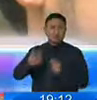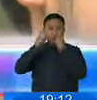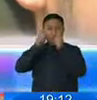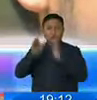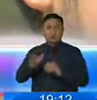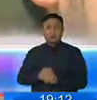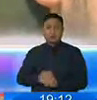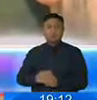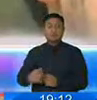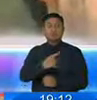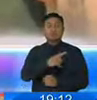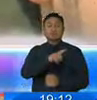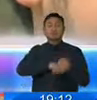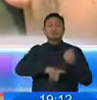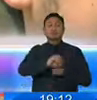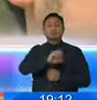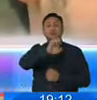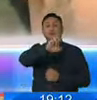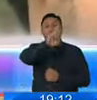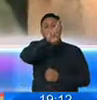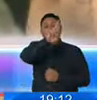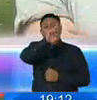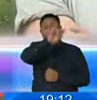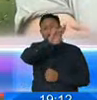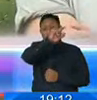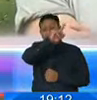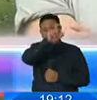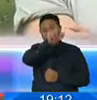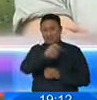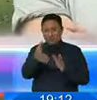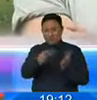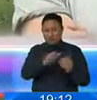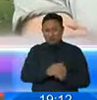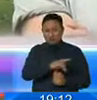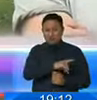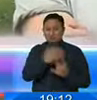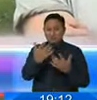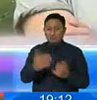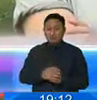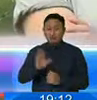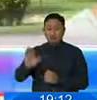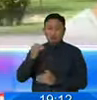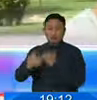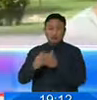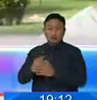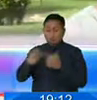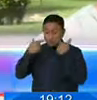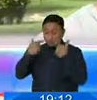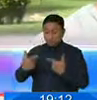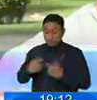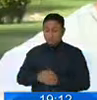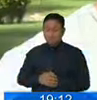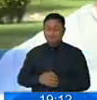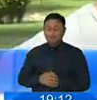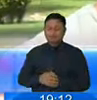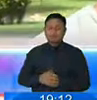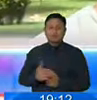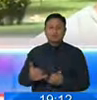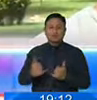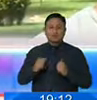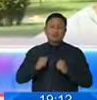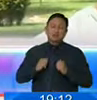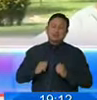Cristian Segarra, hijo de Efraín, uno de los asesinados, ellos siguen vigilantes del proceso. Bastante doloroso, es bastante